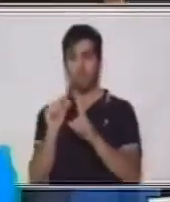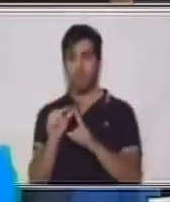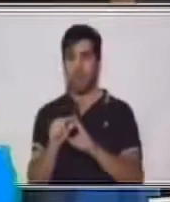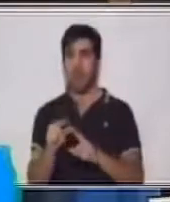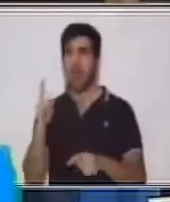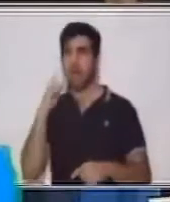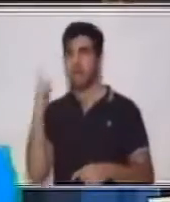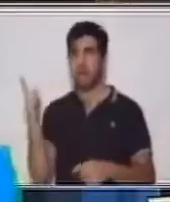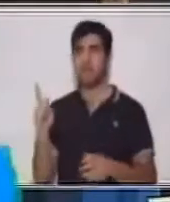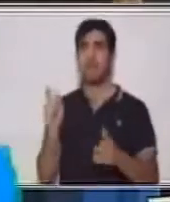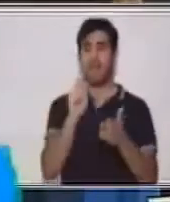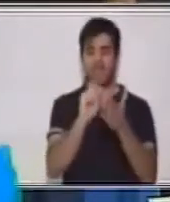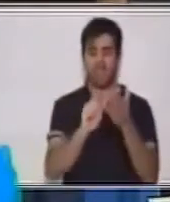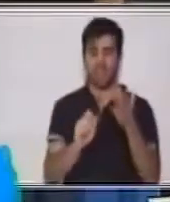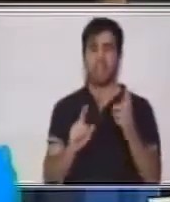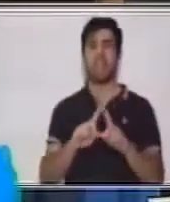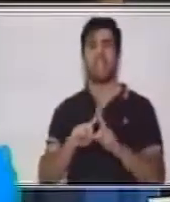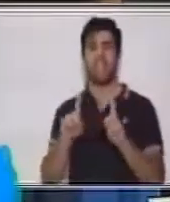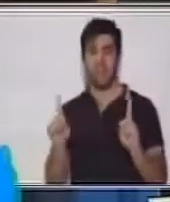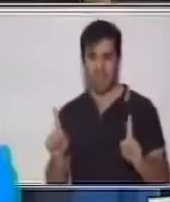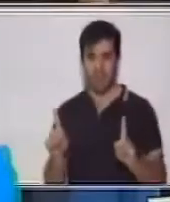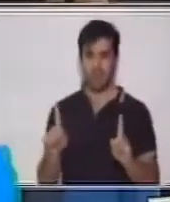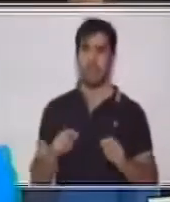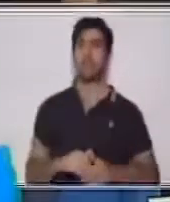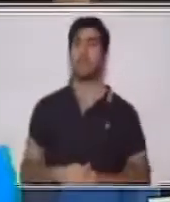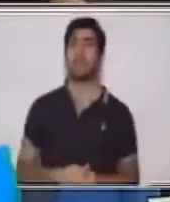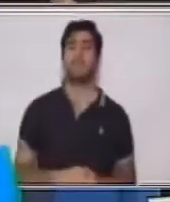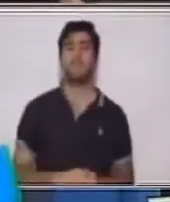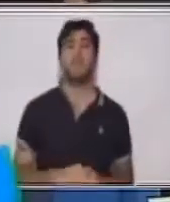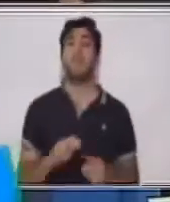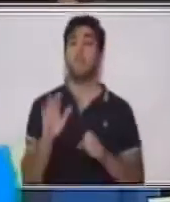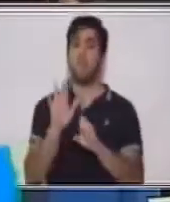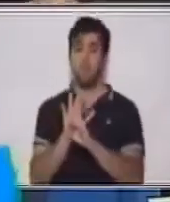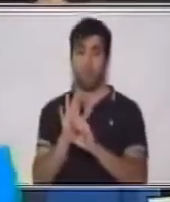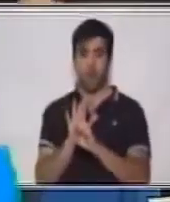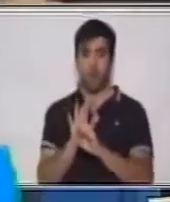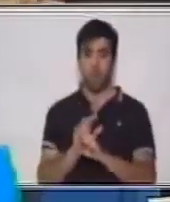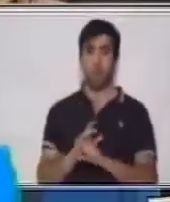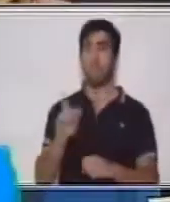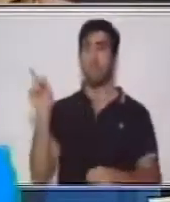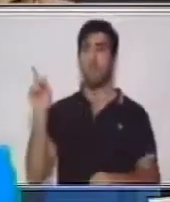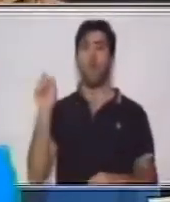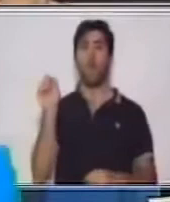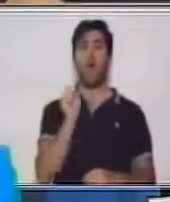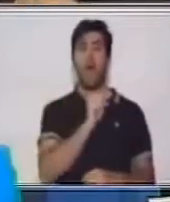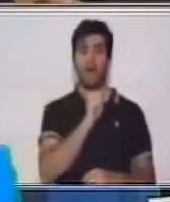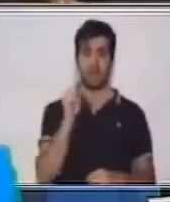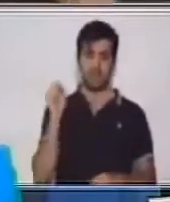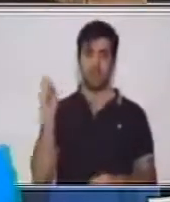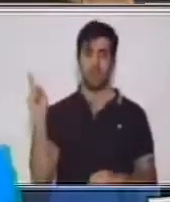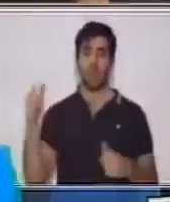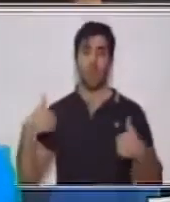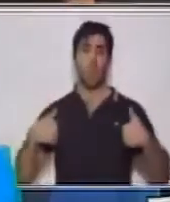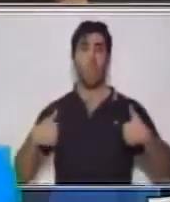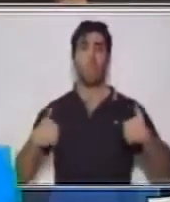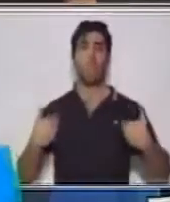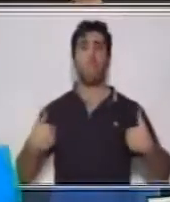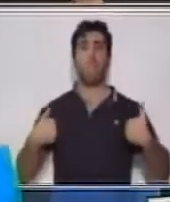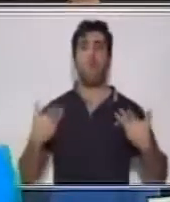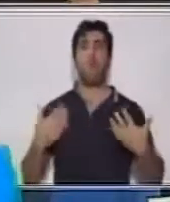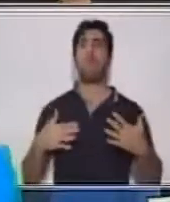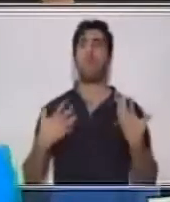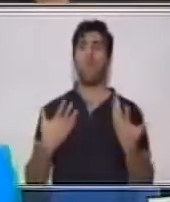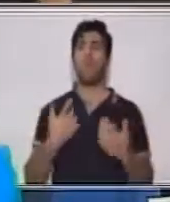escriben diferente, pero significan lo mismo. Por ejemplo, en la canción, al monito le gustaba